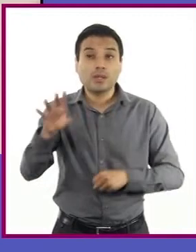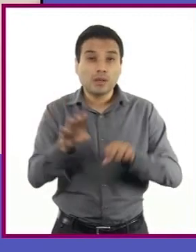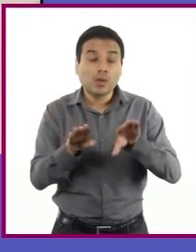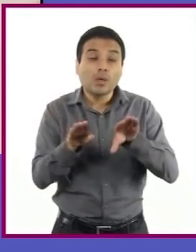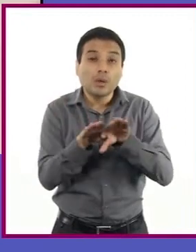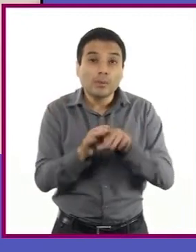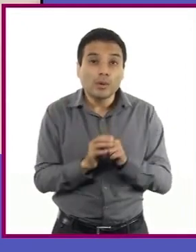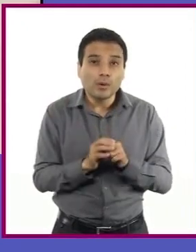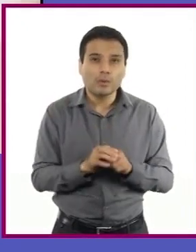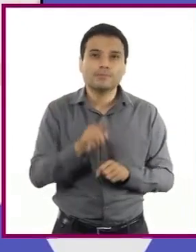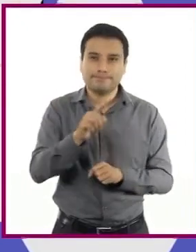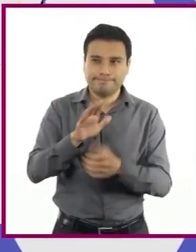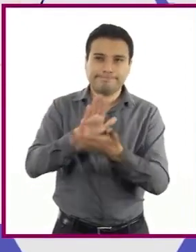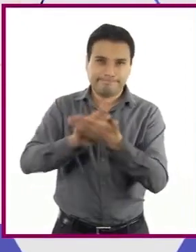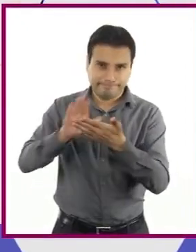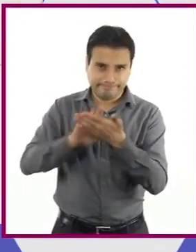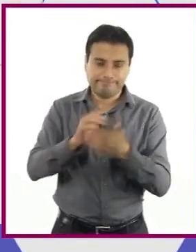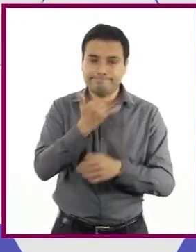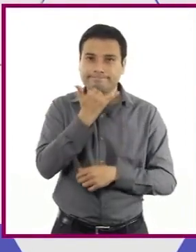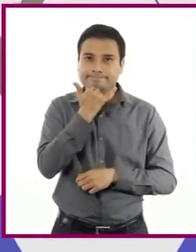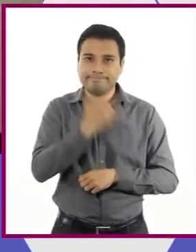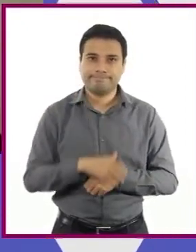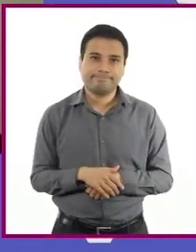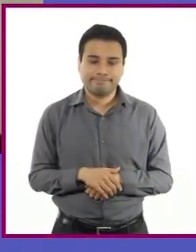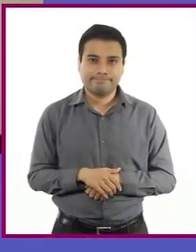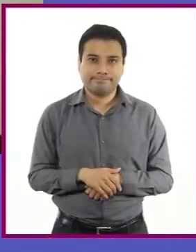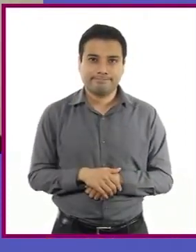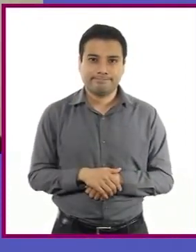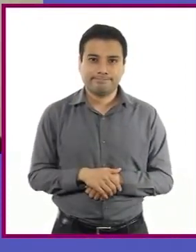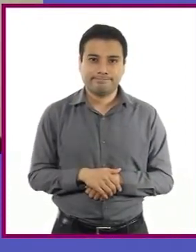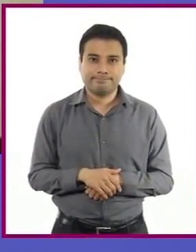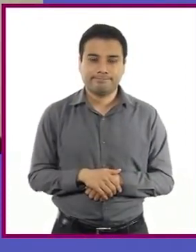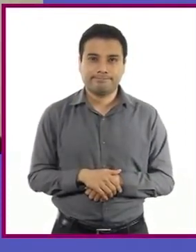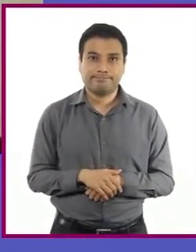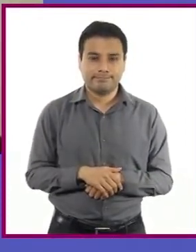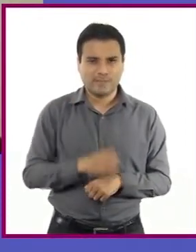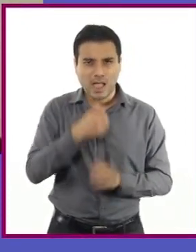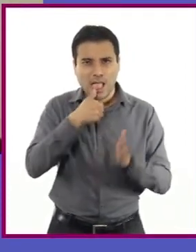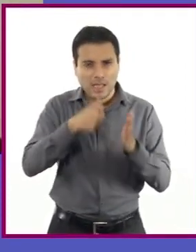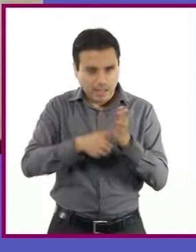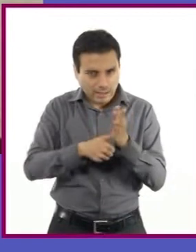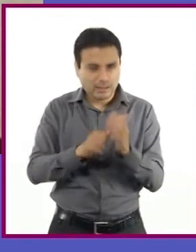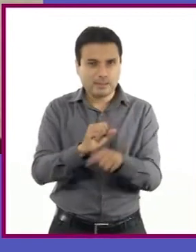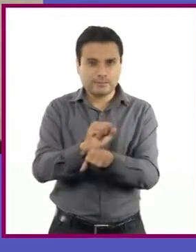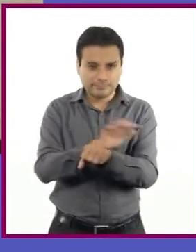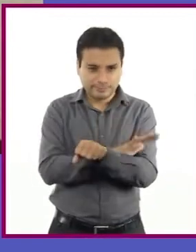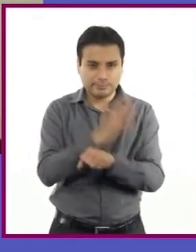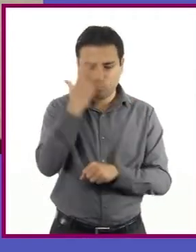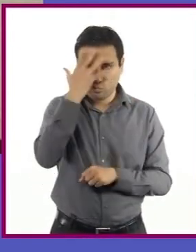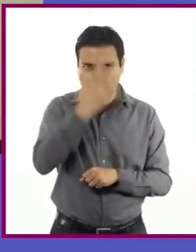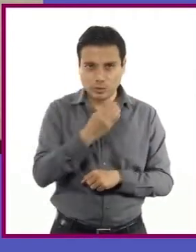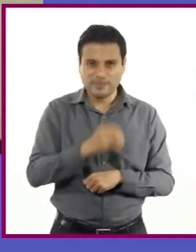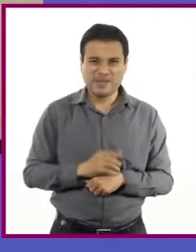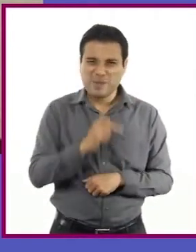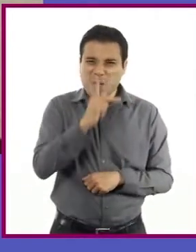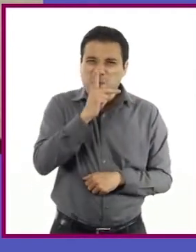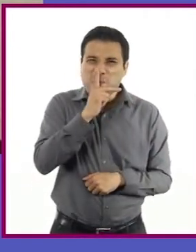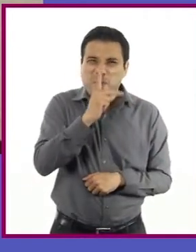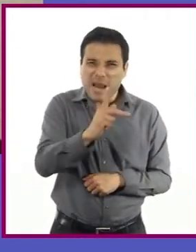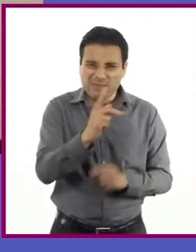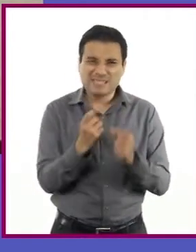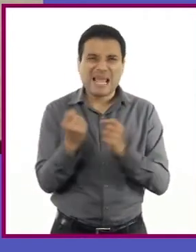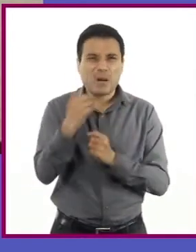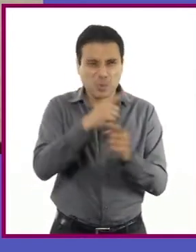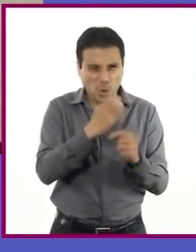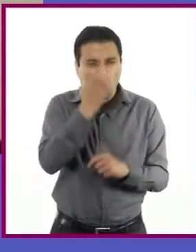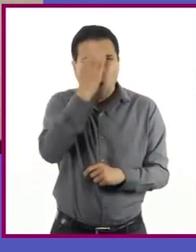usurpador, será sublime. Me llena de emoción la carta. Sin embargo, hay palabras de las que tengo idea, pero no